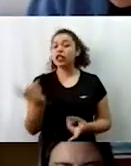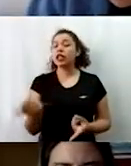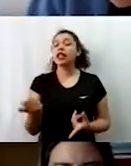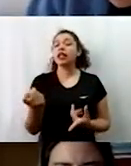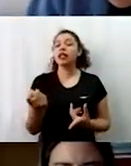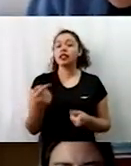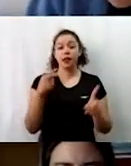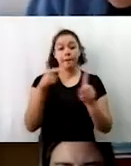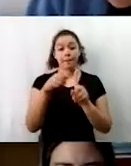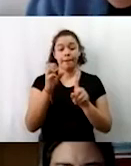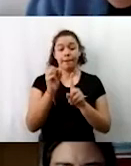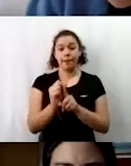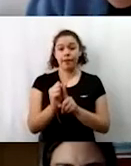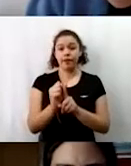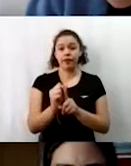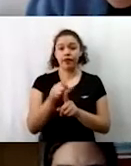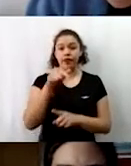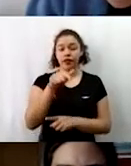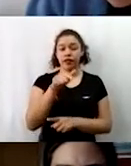tienen los 17 objetivos?